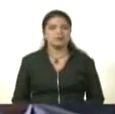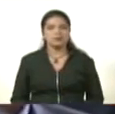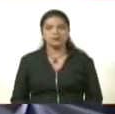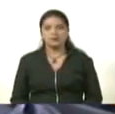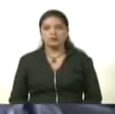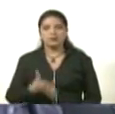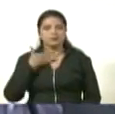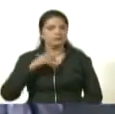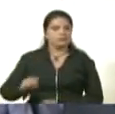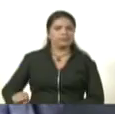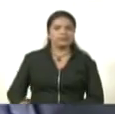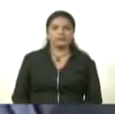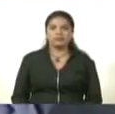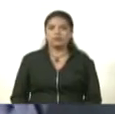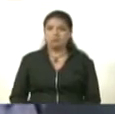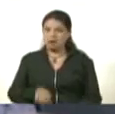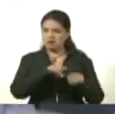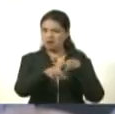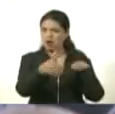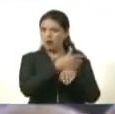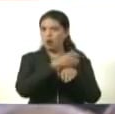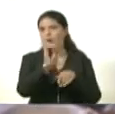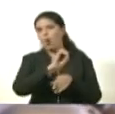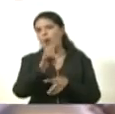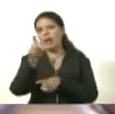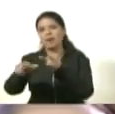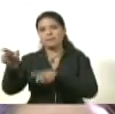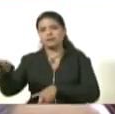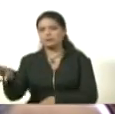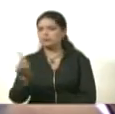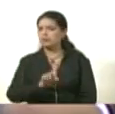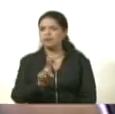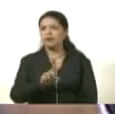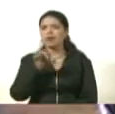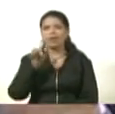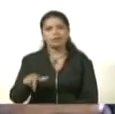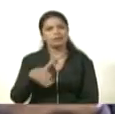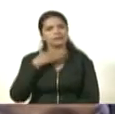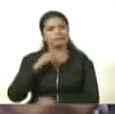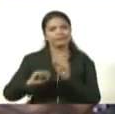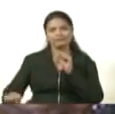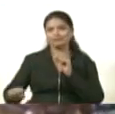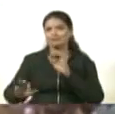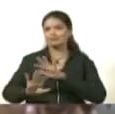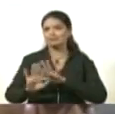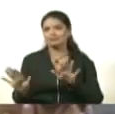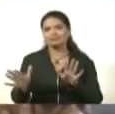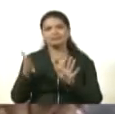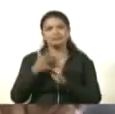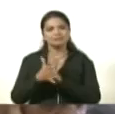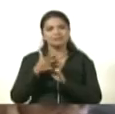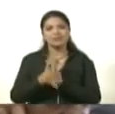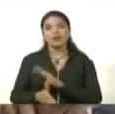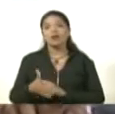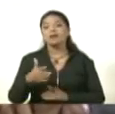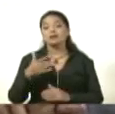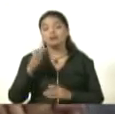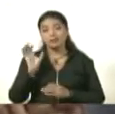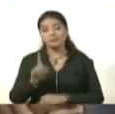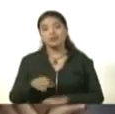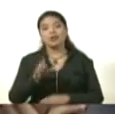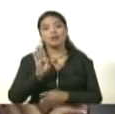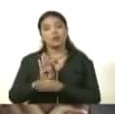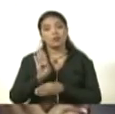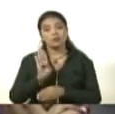para criticar al gobierno o a las víctimas. Esto es para condenar una atrocidad que se cometió y que está siendo protegida